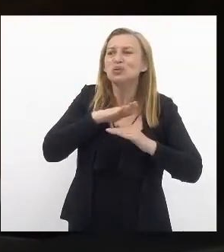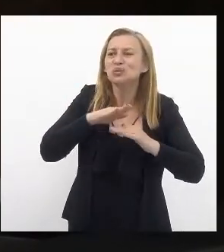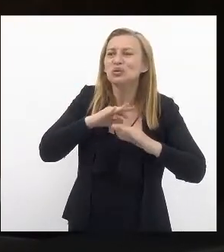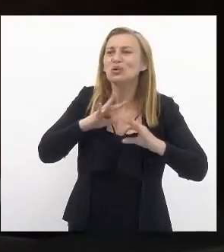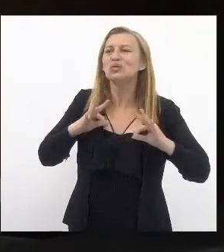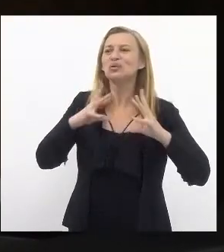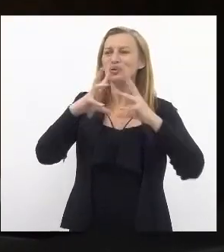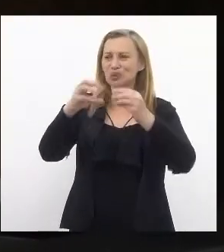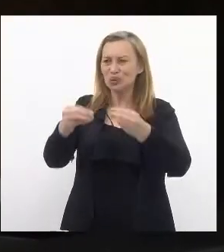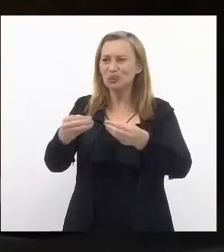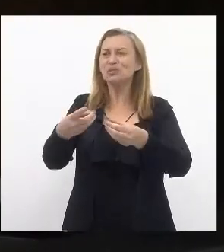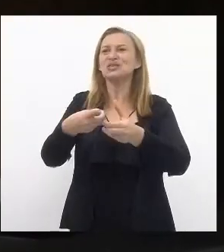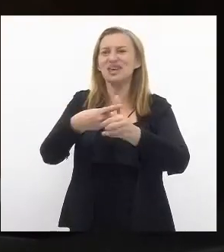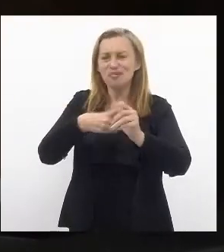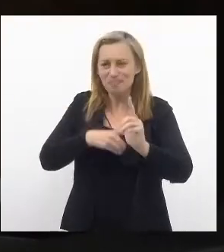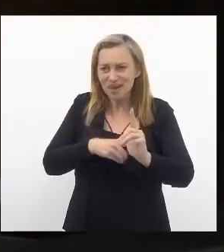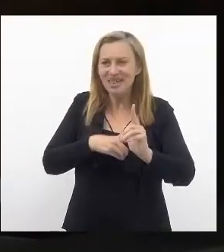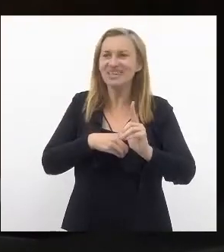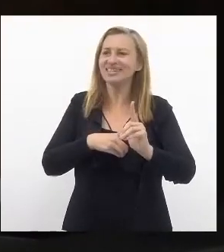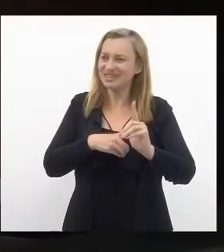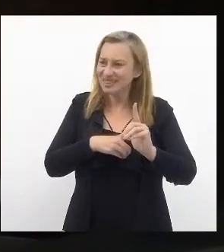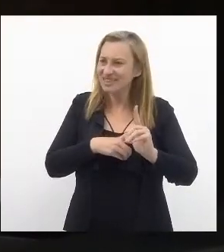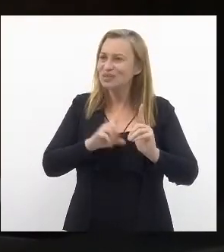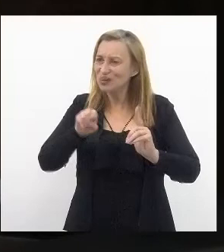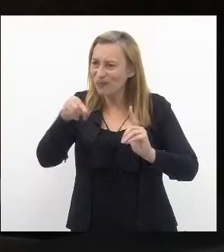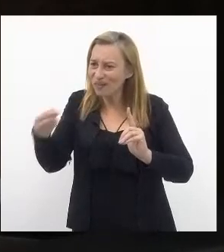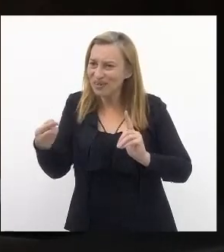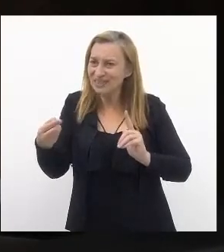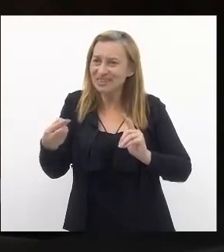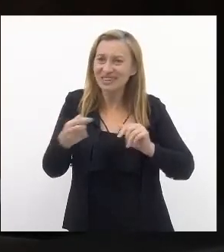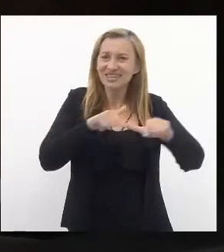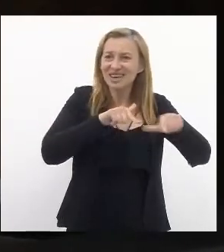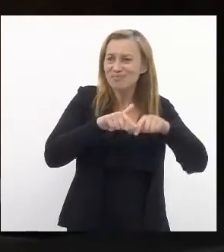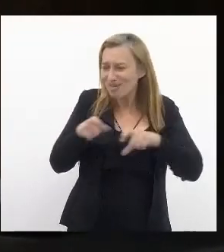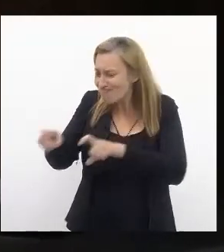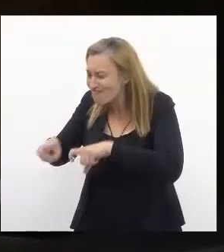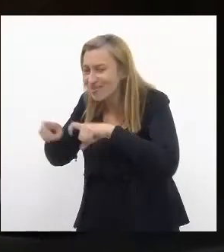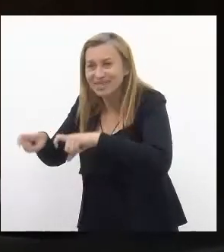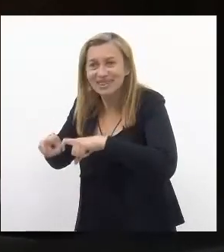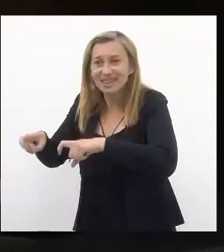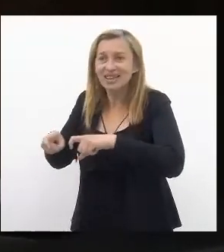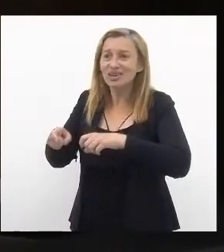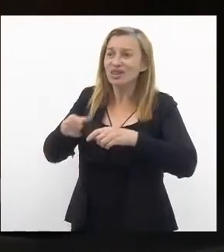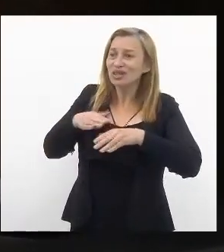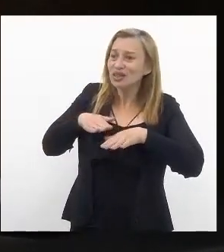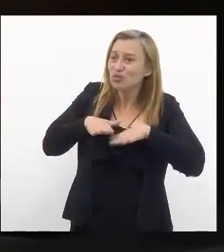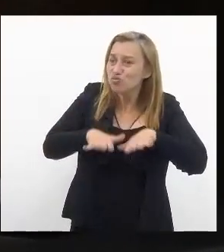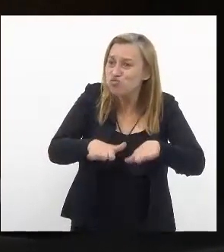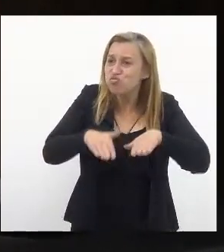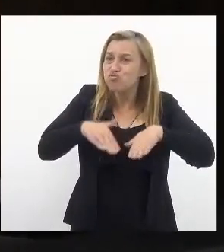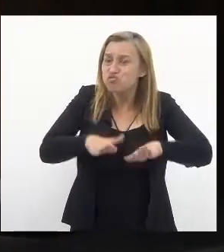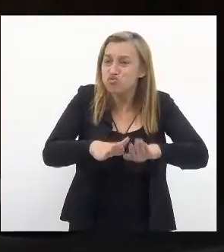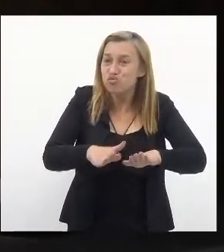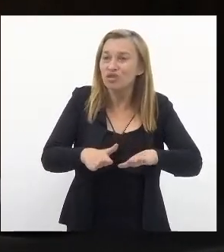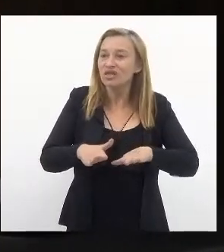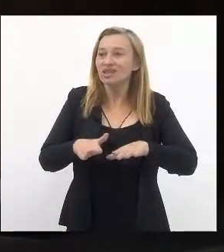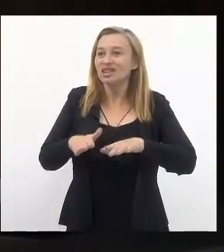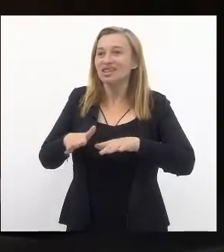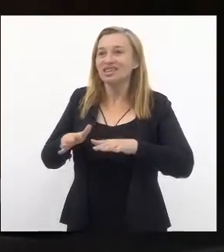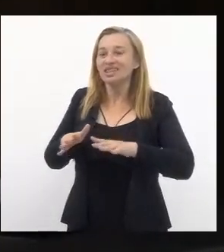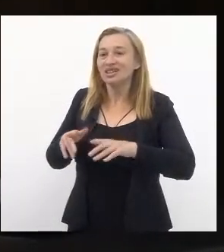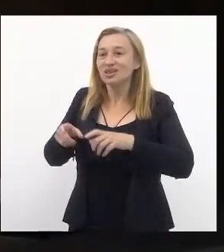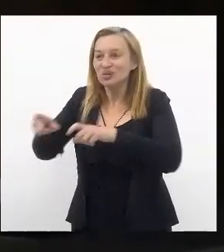La sociedad depende del trabajo del obrero, del carpintero, del costurero, del obrador,